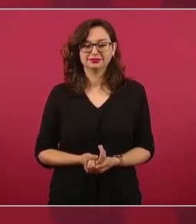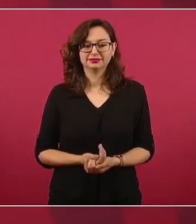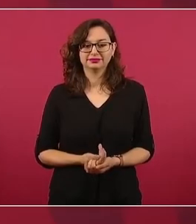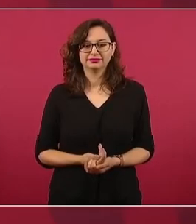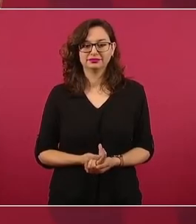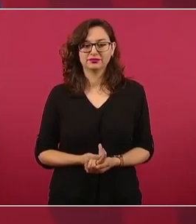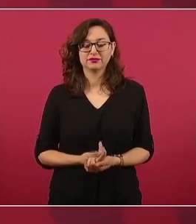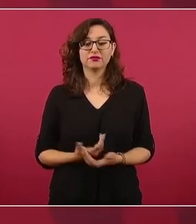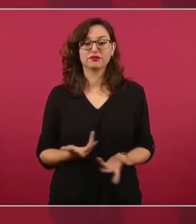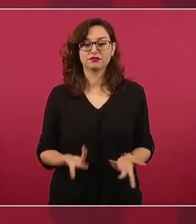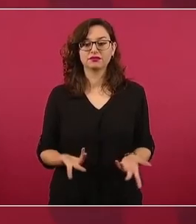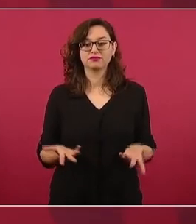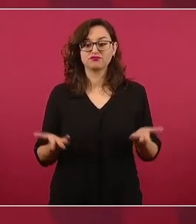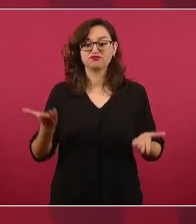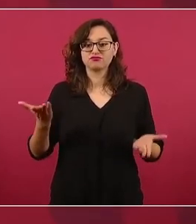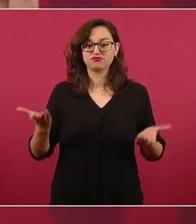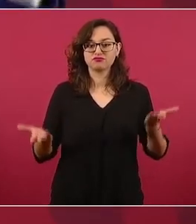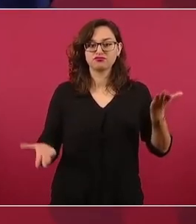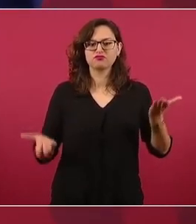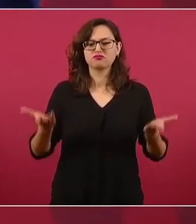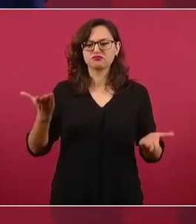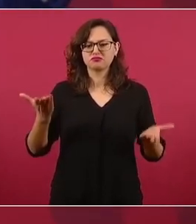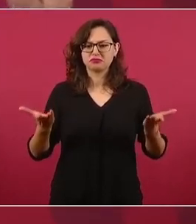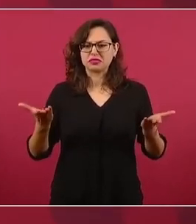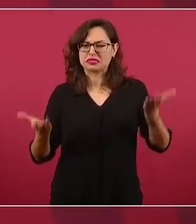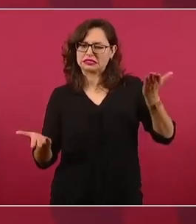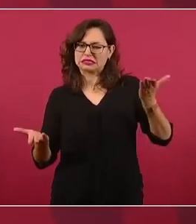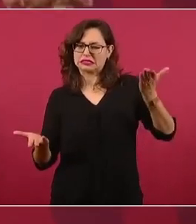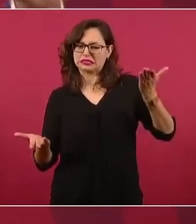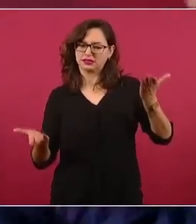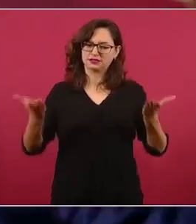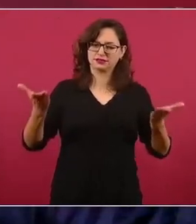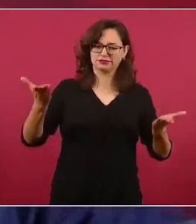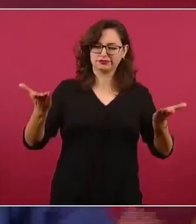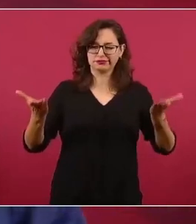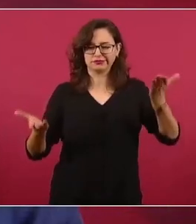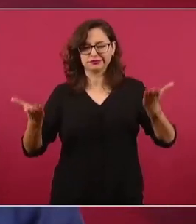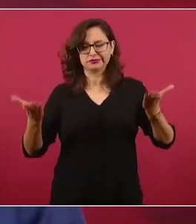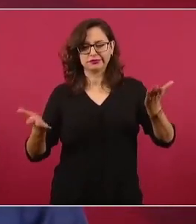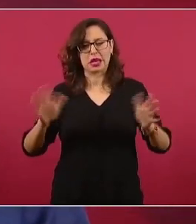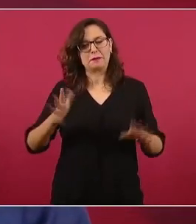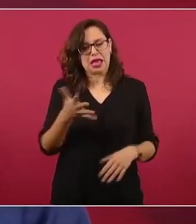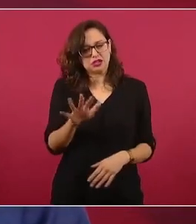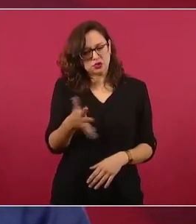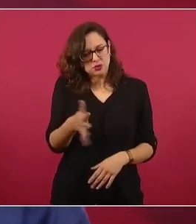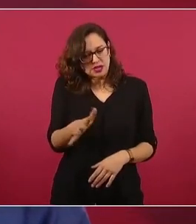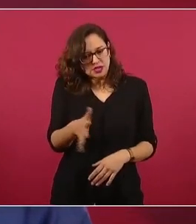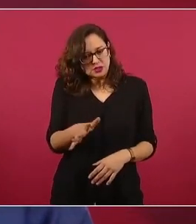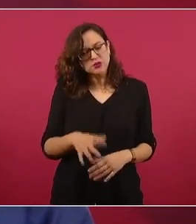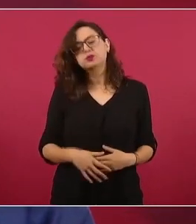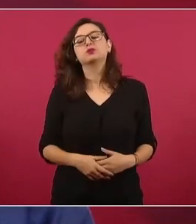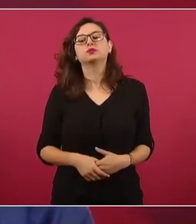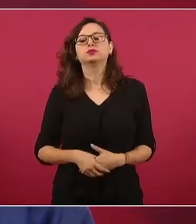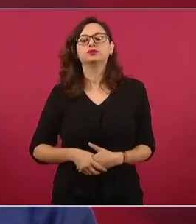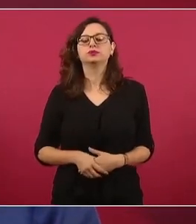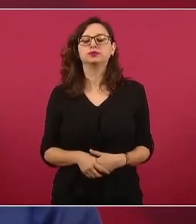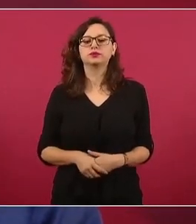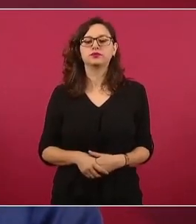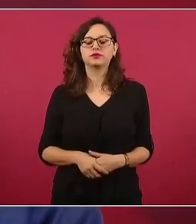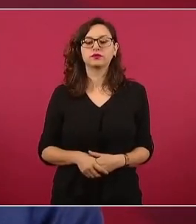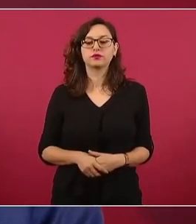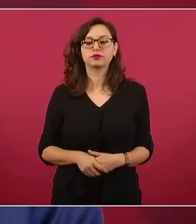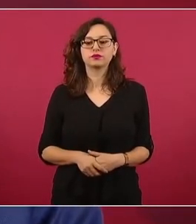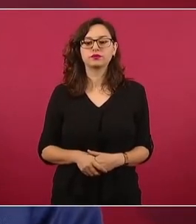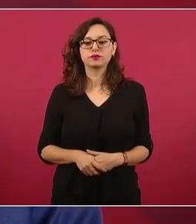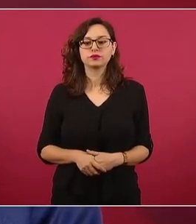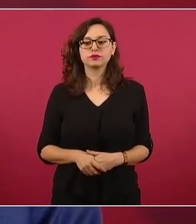Y era un equilibrio desequilibrado, pero buscaban el equilibrio. Sí. O